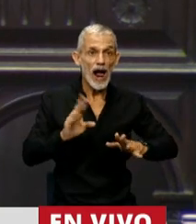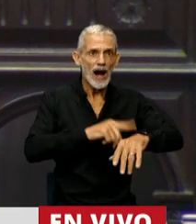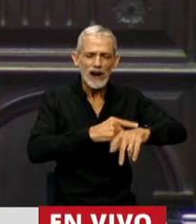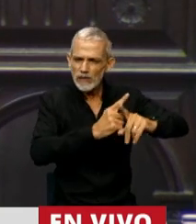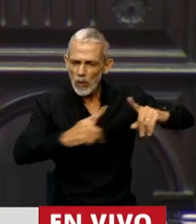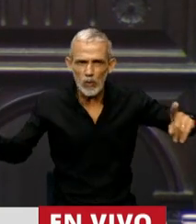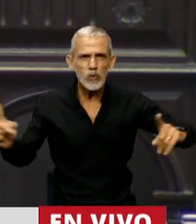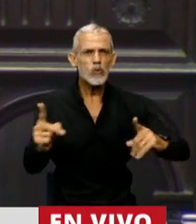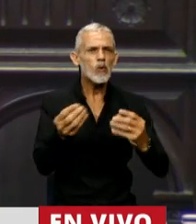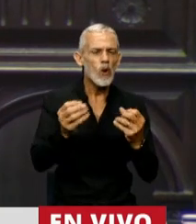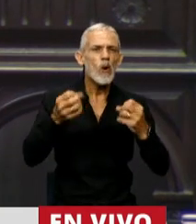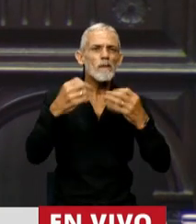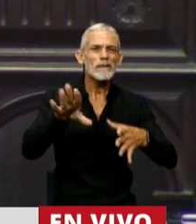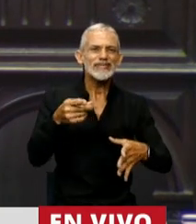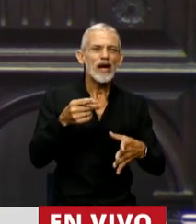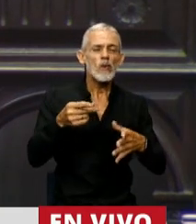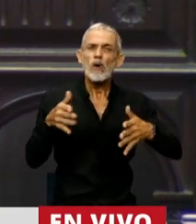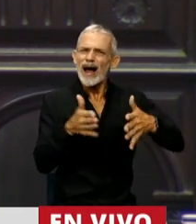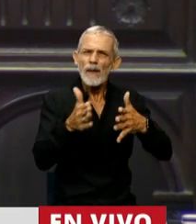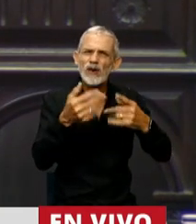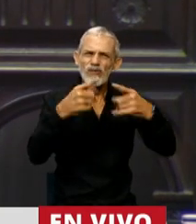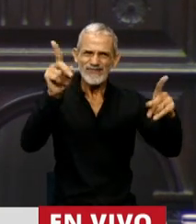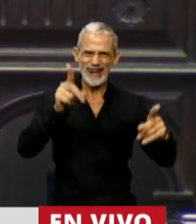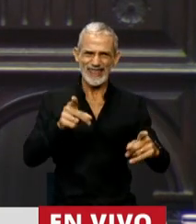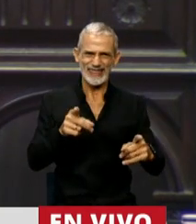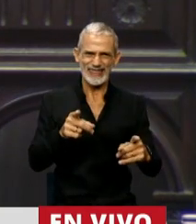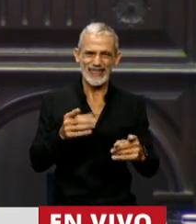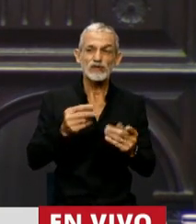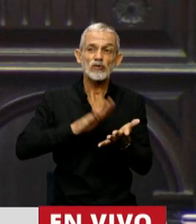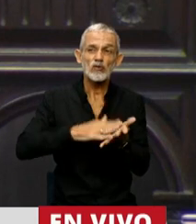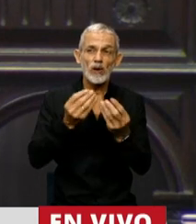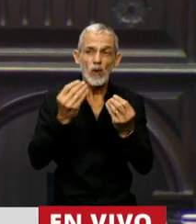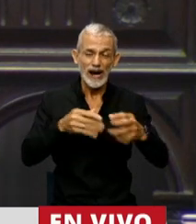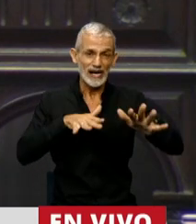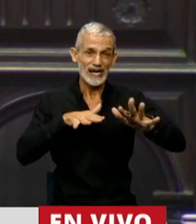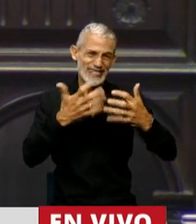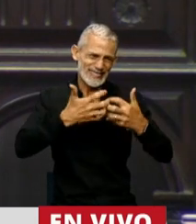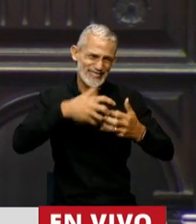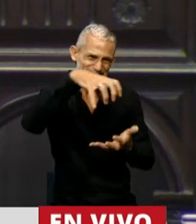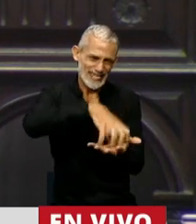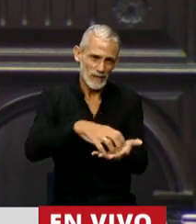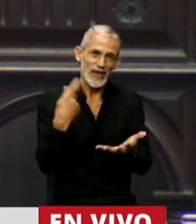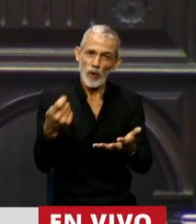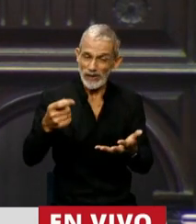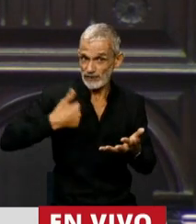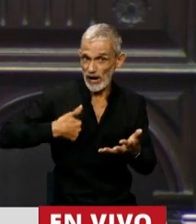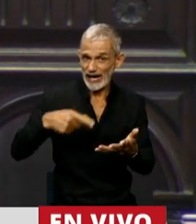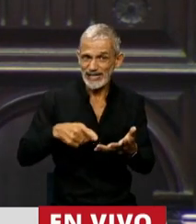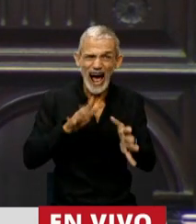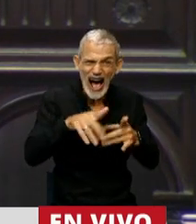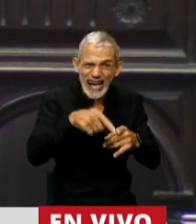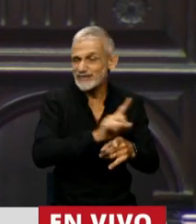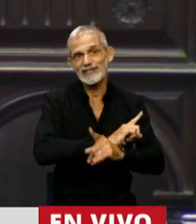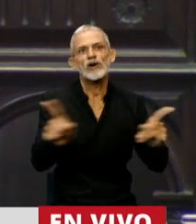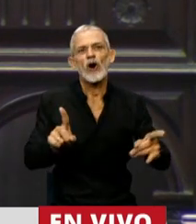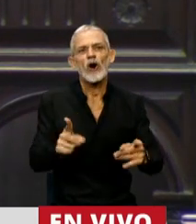sostener y a comenzar un camino distinto respecto al sistema previsional argentino. Lejos de eso, lo que